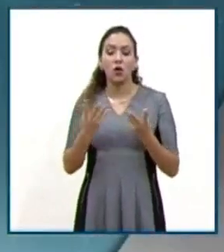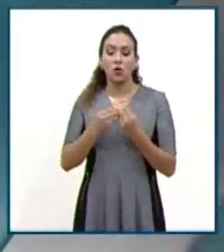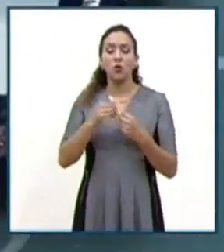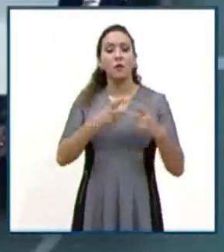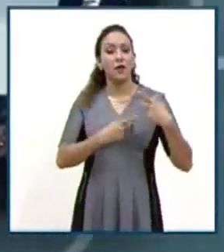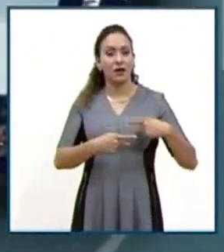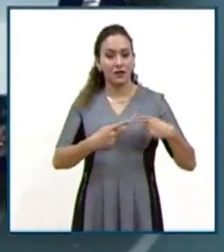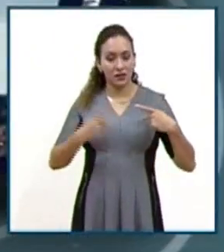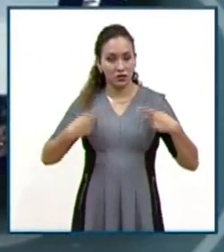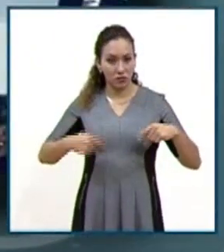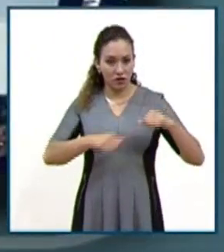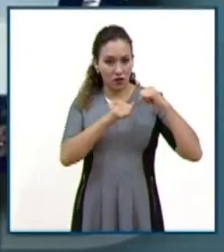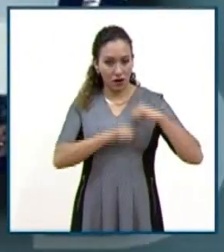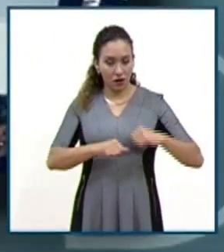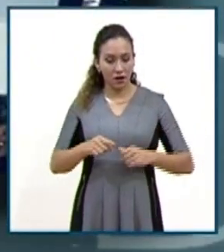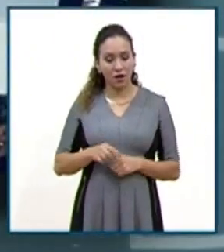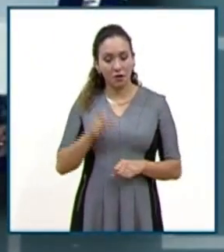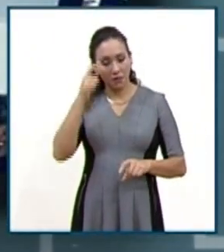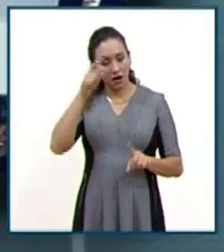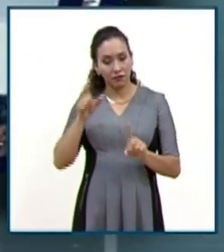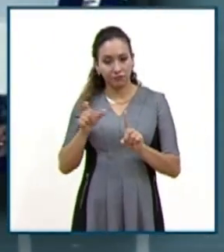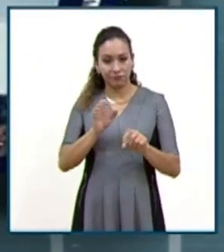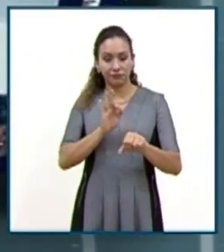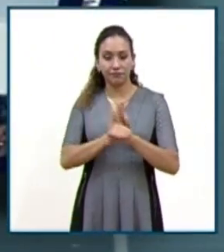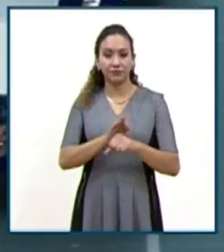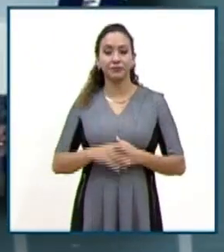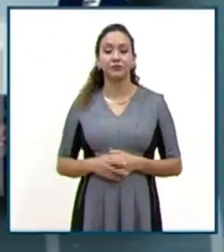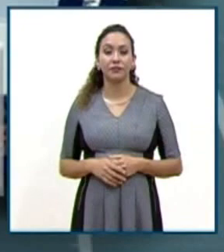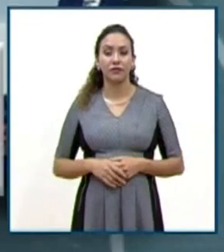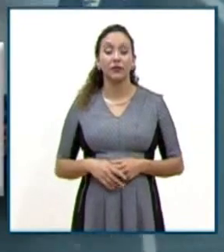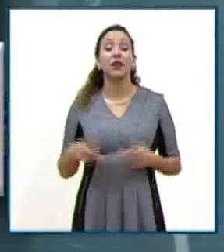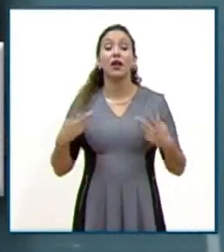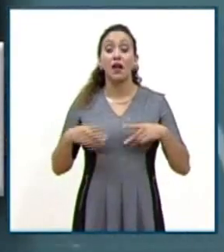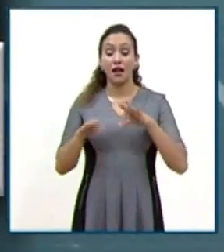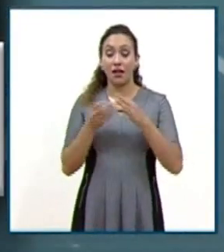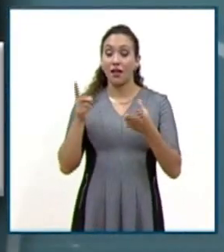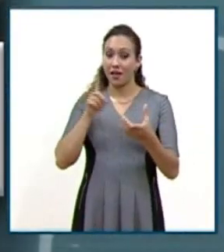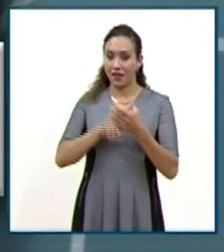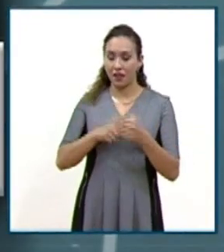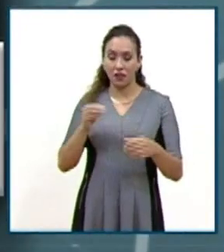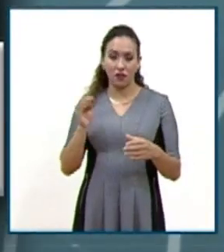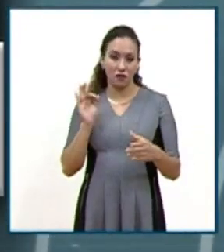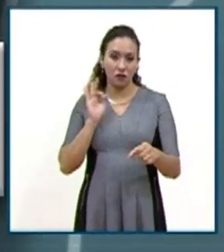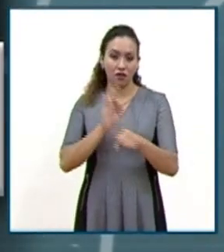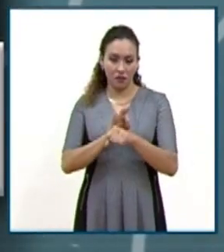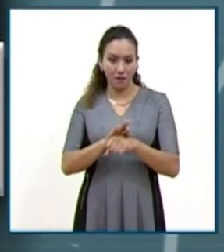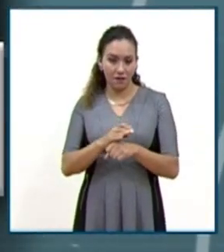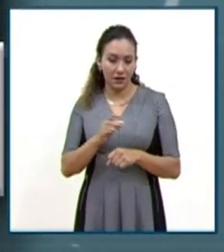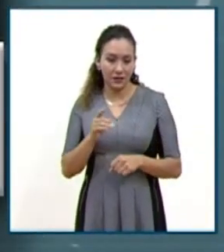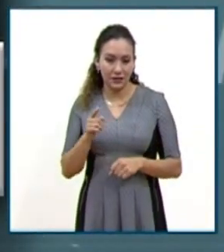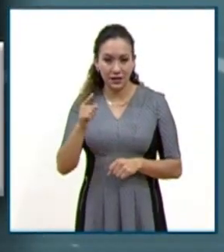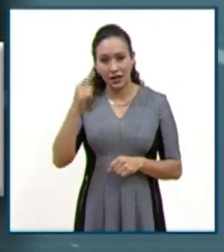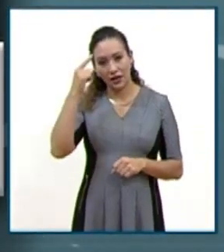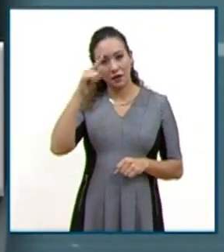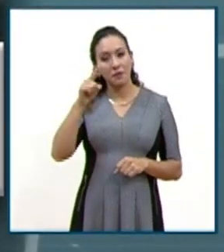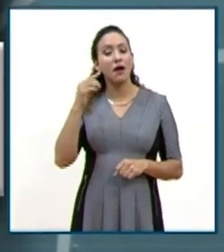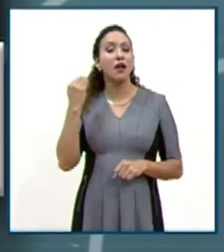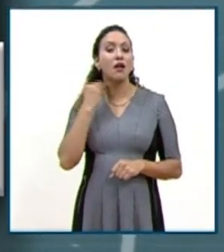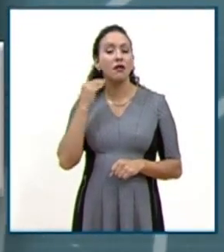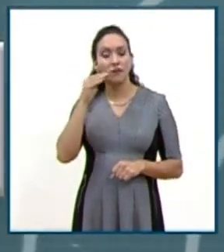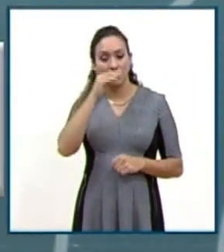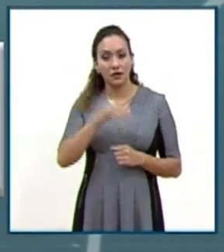de Justicia Indígena del Poder Judicial Estatal, entre las que está la primera consejera indígena en sus casi 50 años